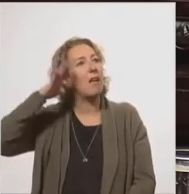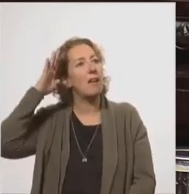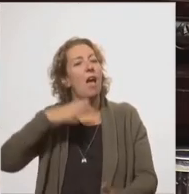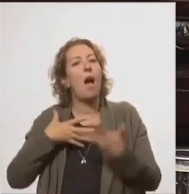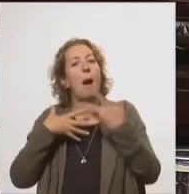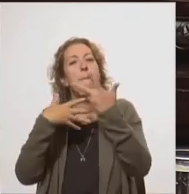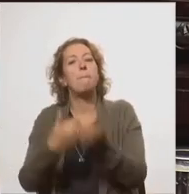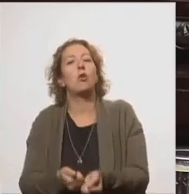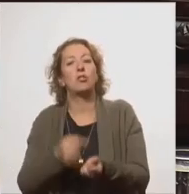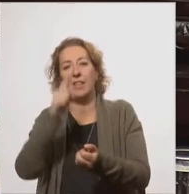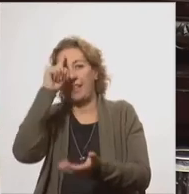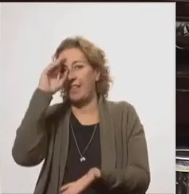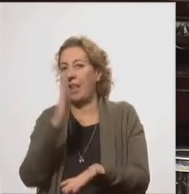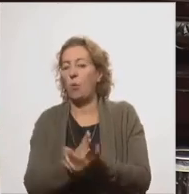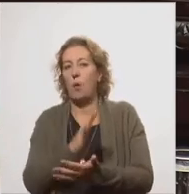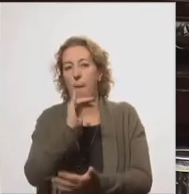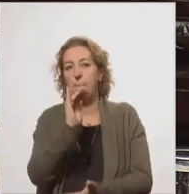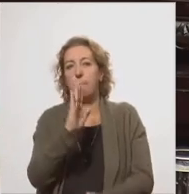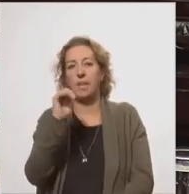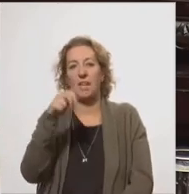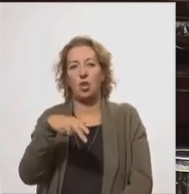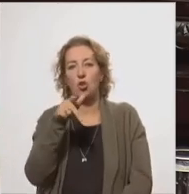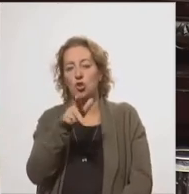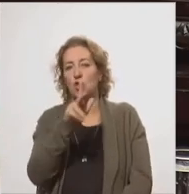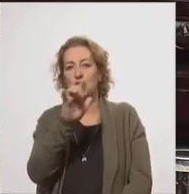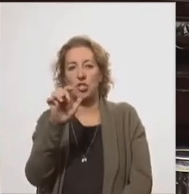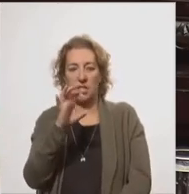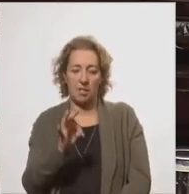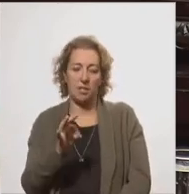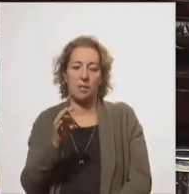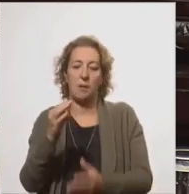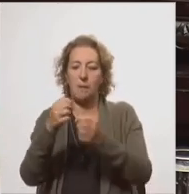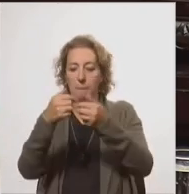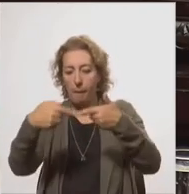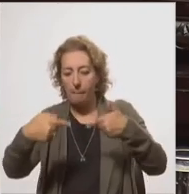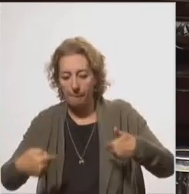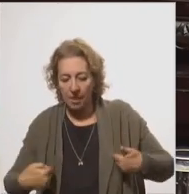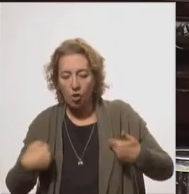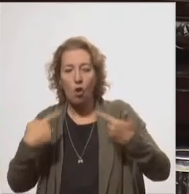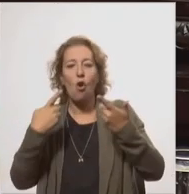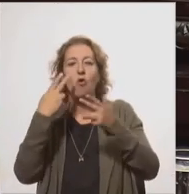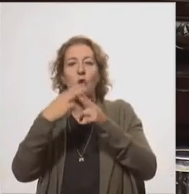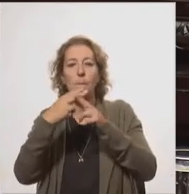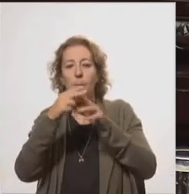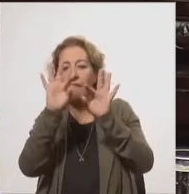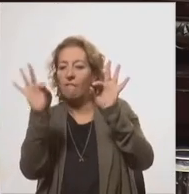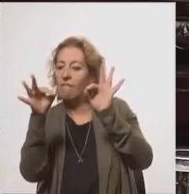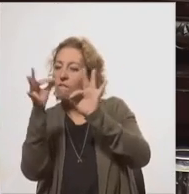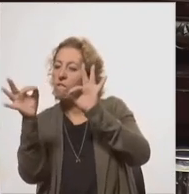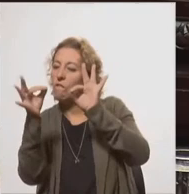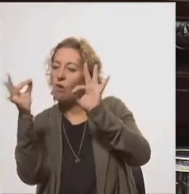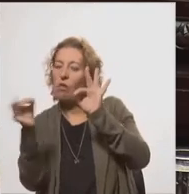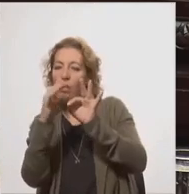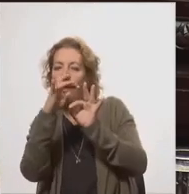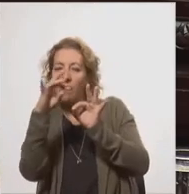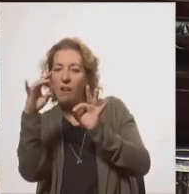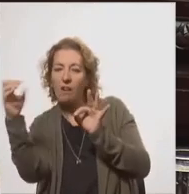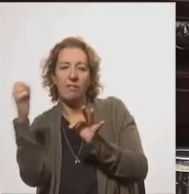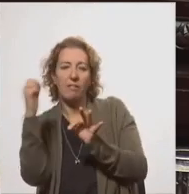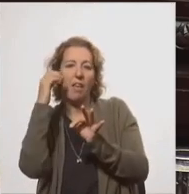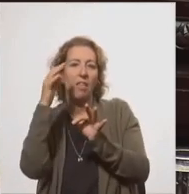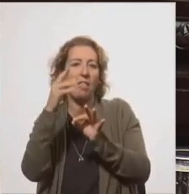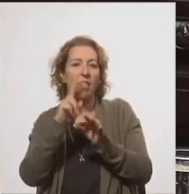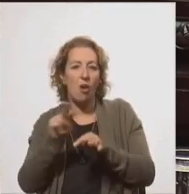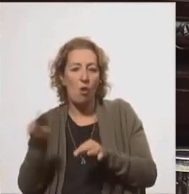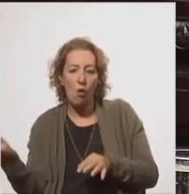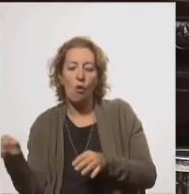la dictadura de Pinochet. Un papiro con su nombre bordado en letras de oro y acompañadas de un clavel atado con los